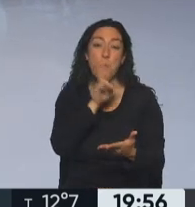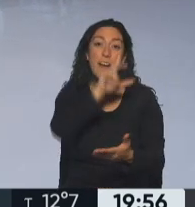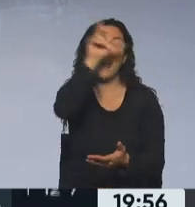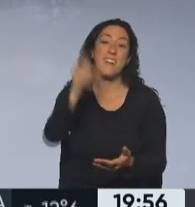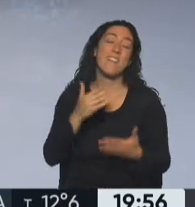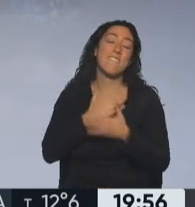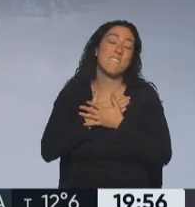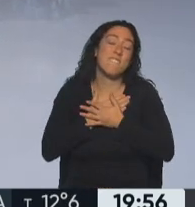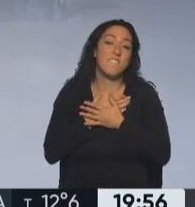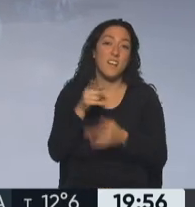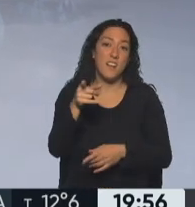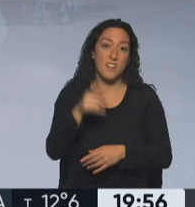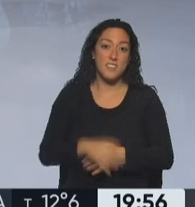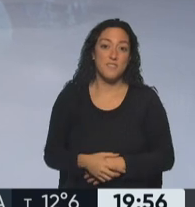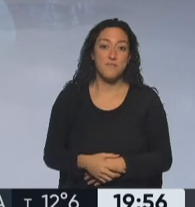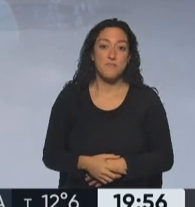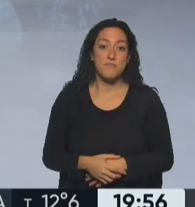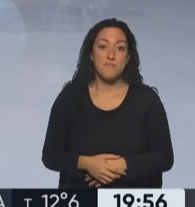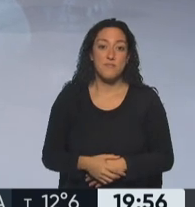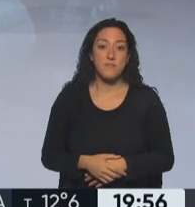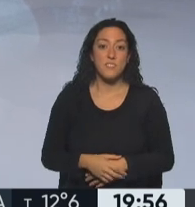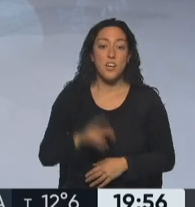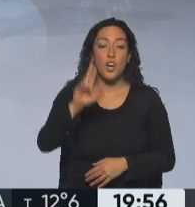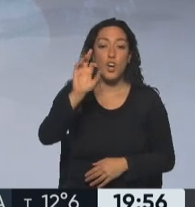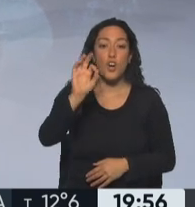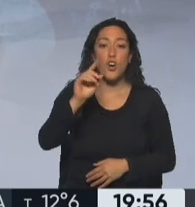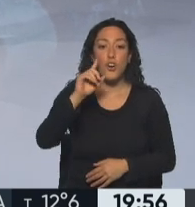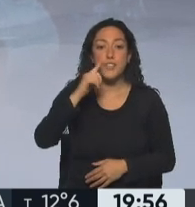quiere. La querida Rosa Reusenblit.